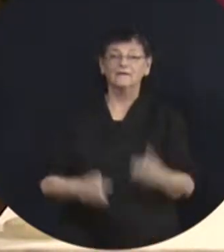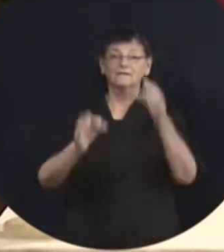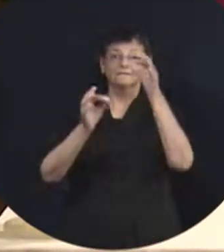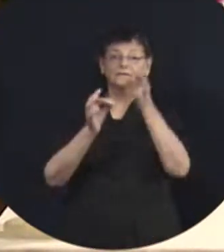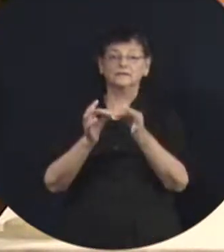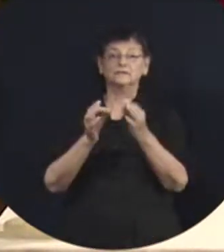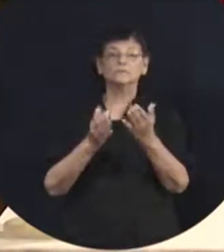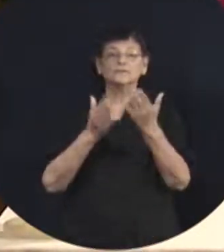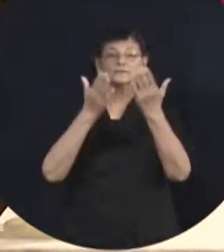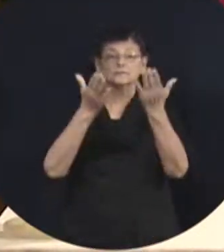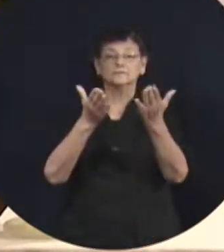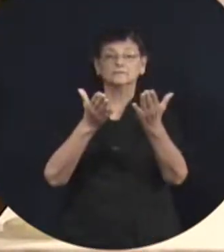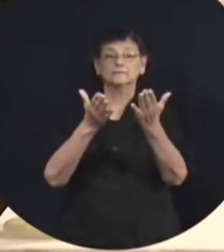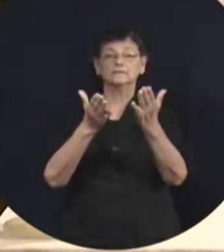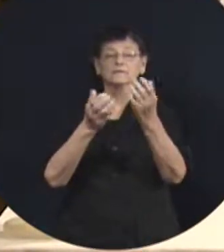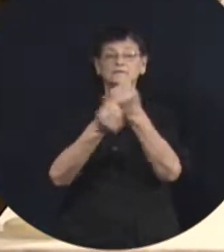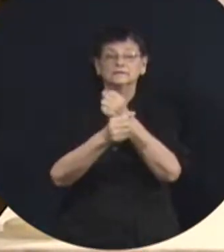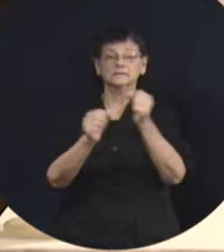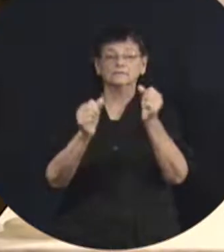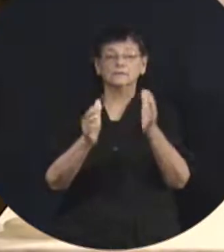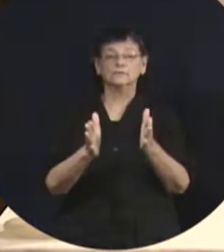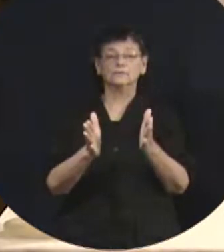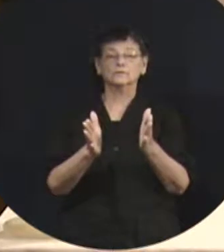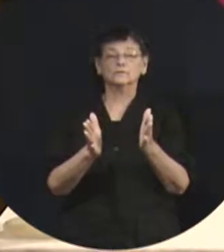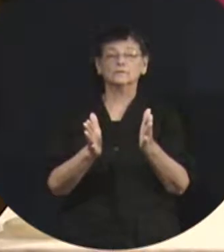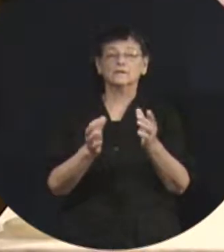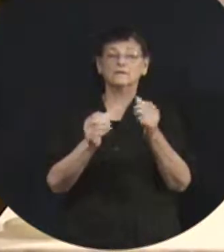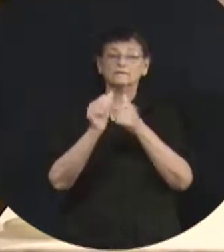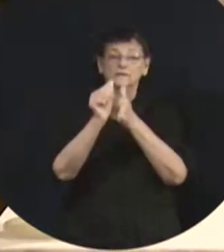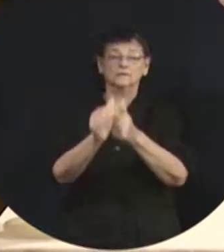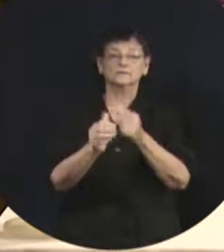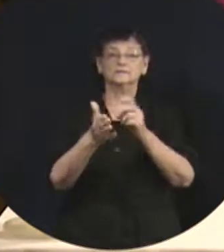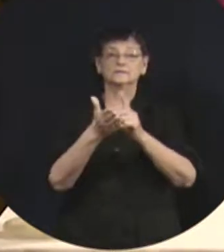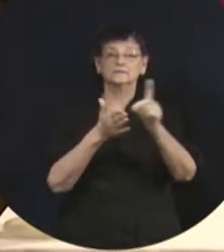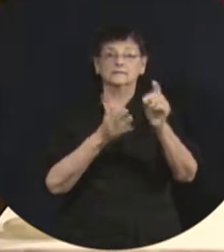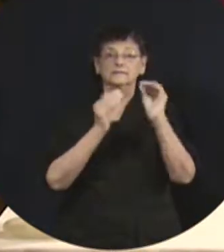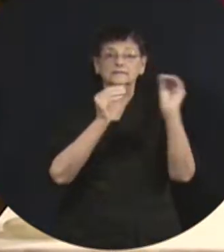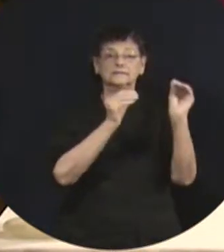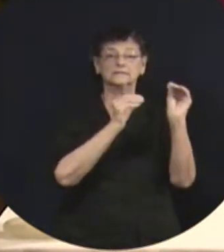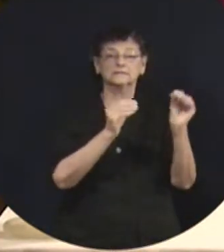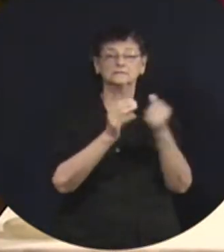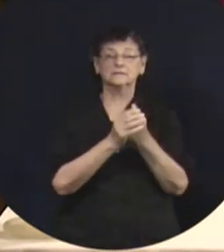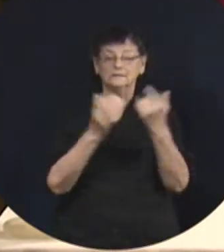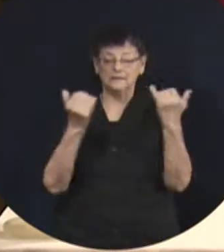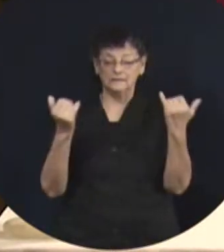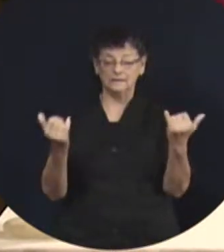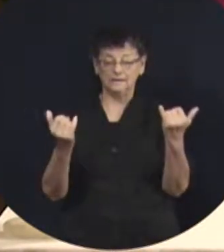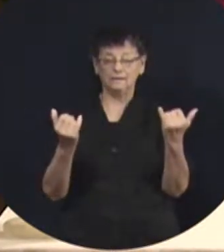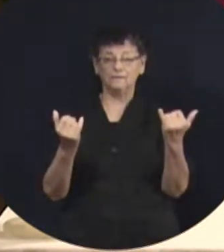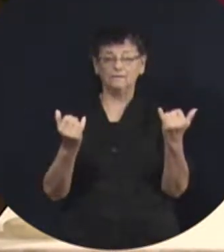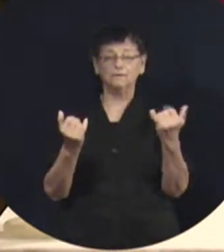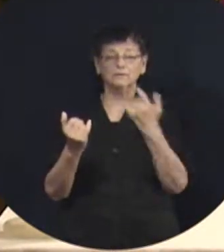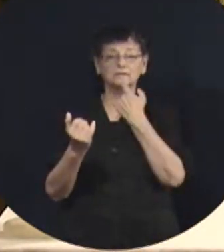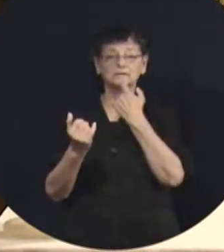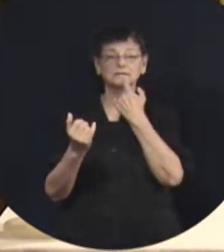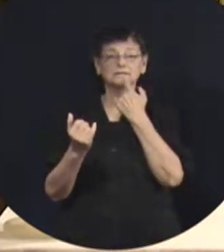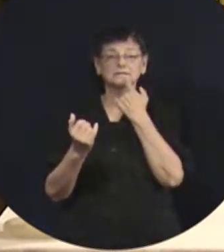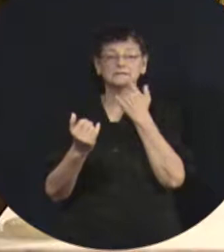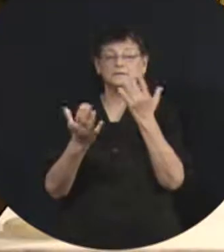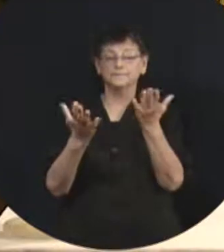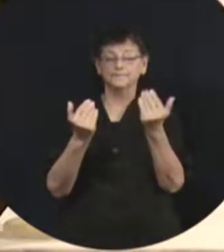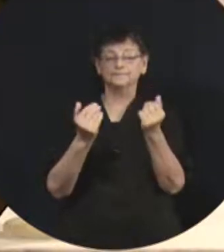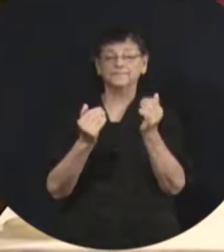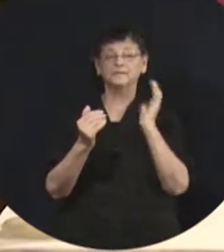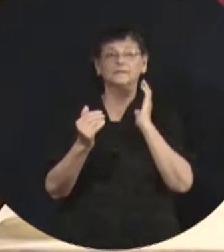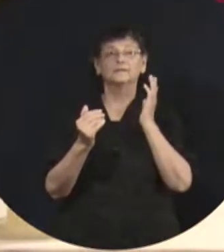Fieles a la recomendación del Salvador y siguiendo sus divinas enseñanzas, ahora nos atrevemos a